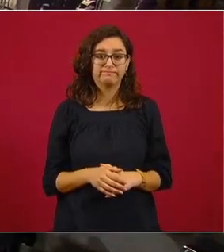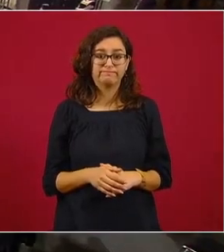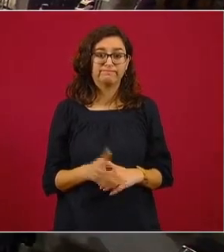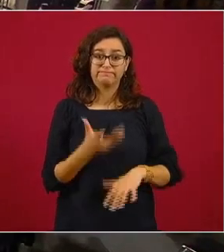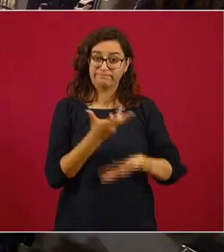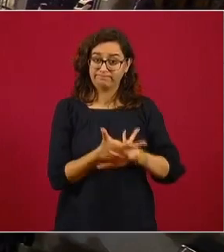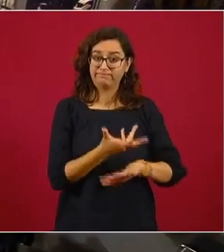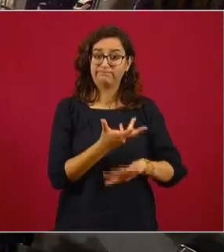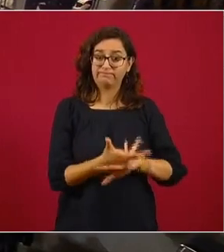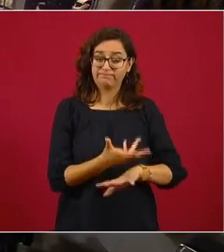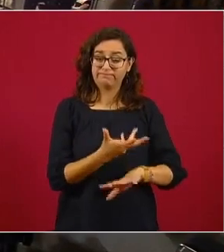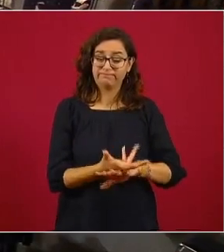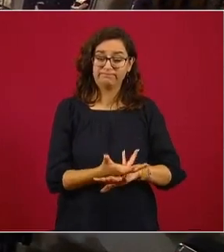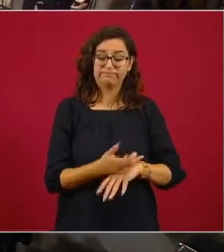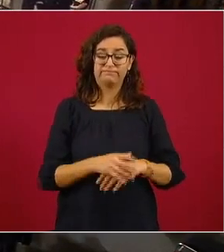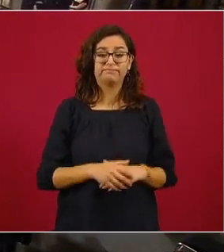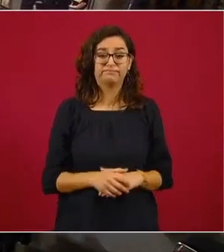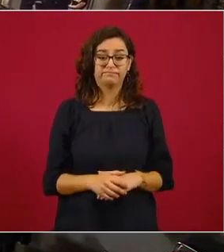que en Estados Unidos,